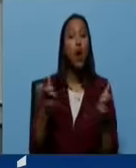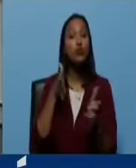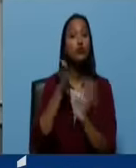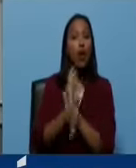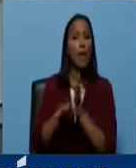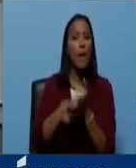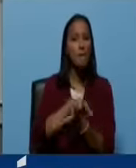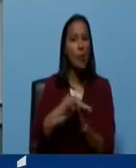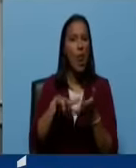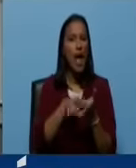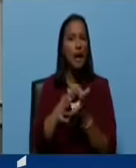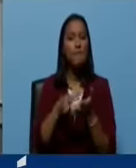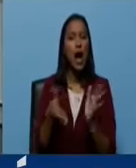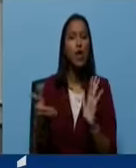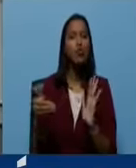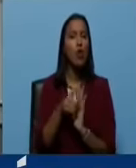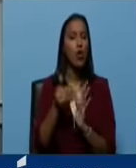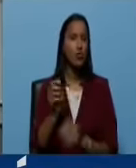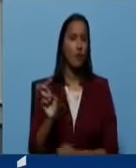venezolana,